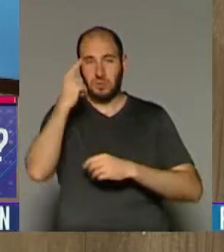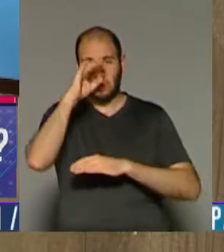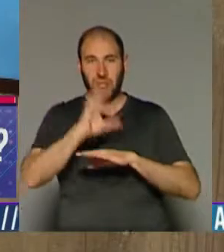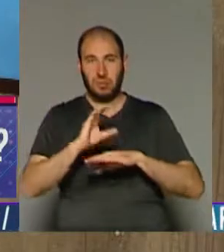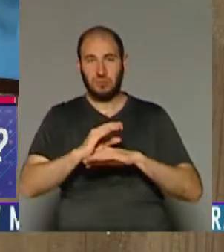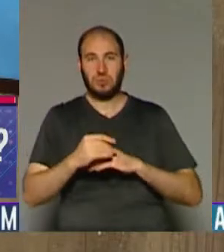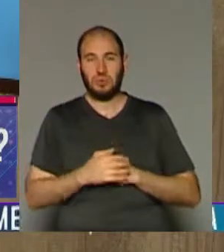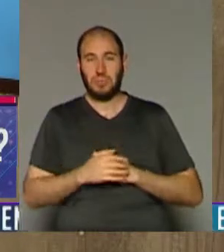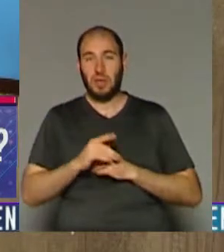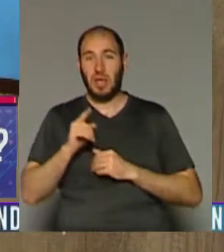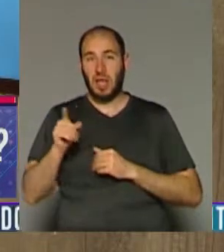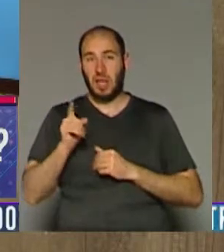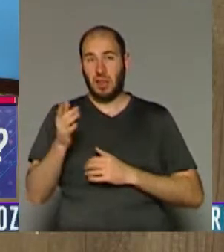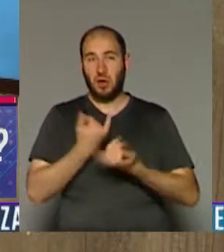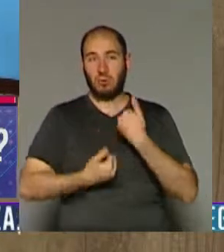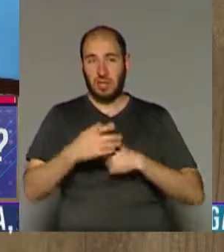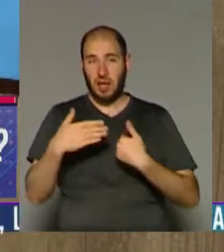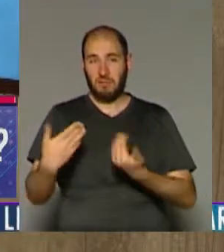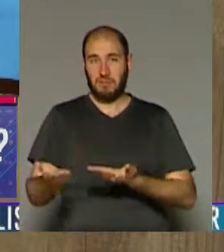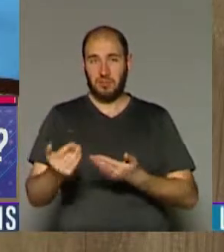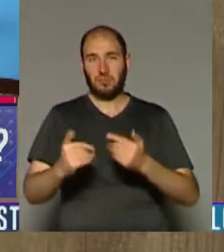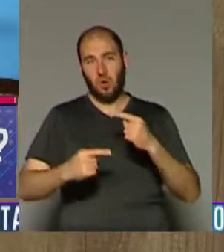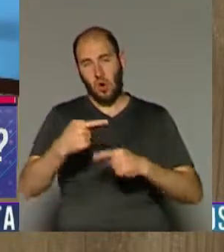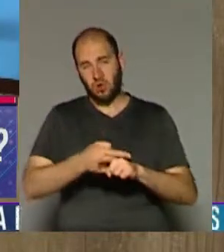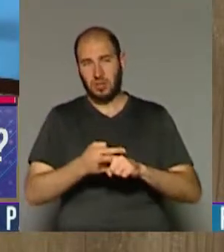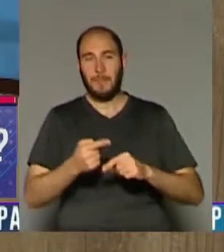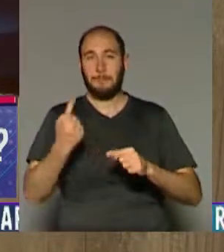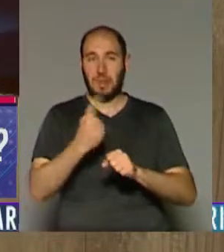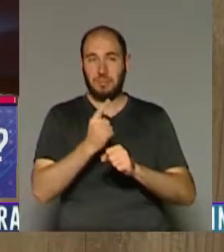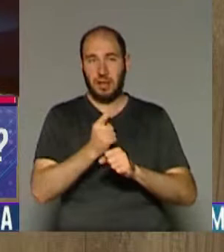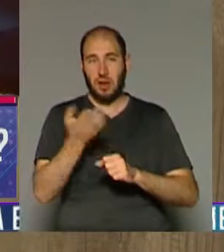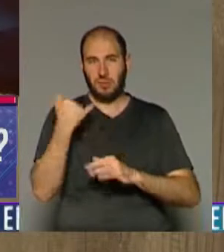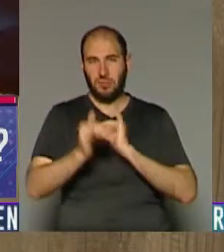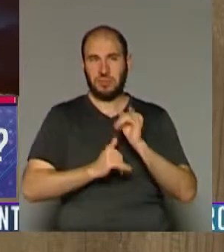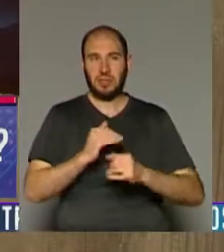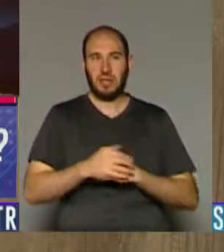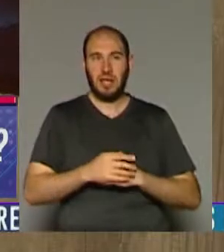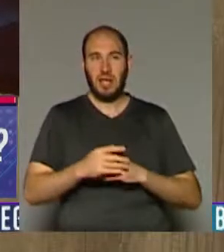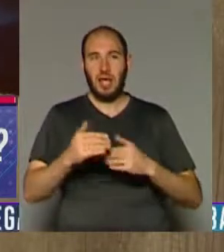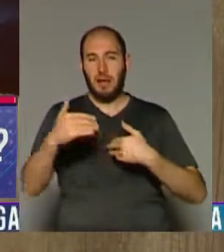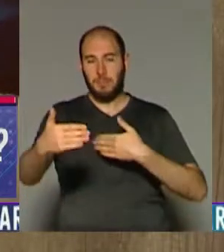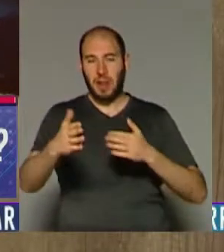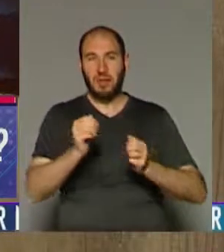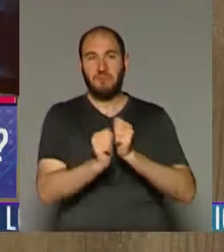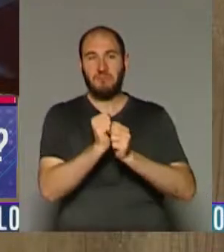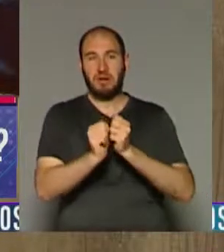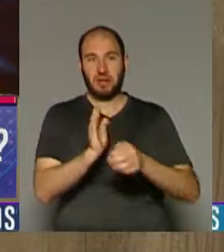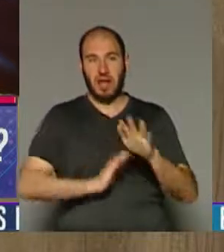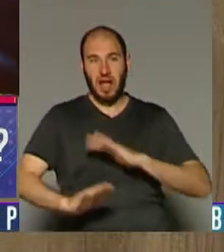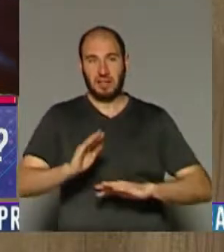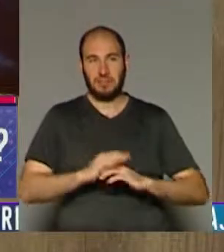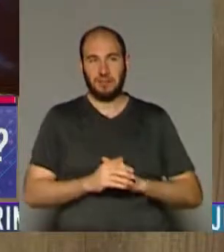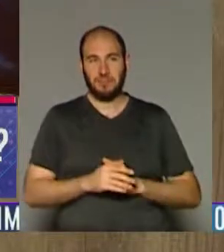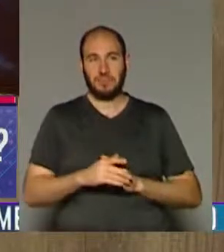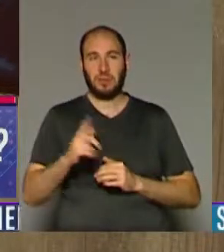el ITIEM, y él nos afirmaba estas ventajas y desventajas. En primer lugar, como decíamos, los paneles se hacen en fábricas, entonces uno